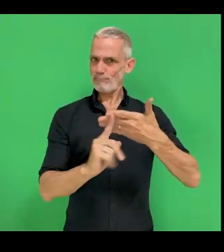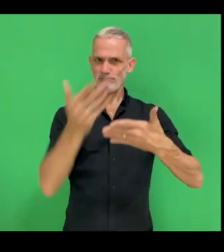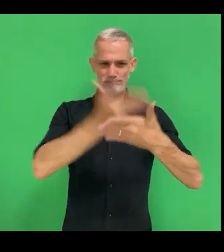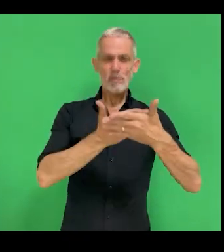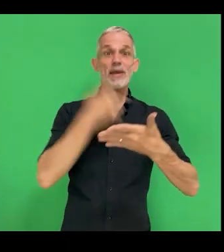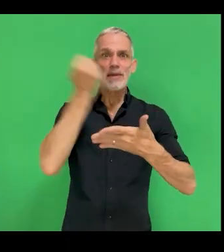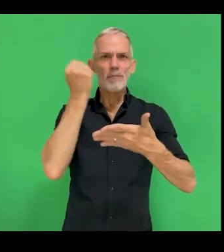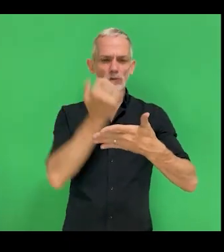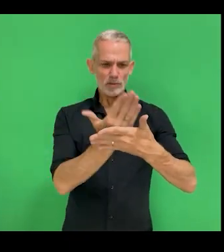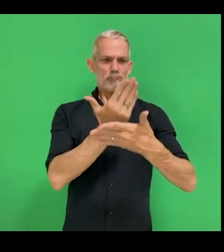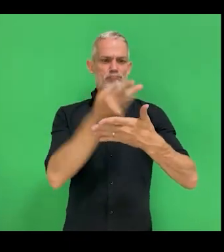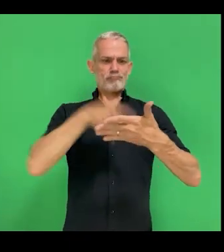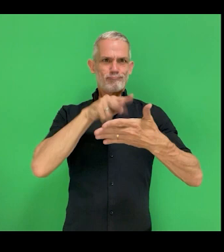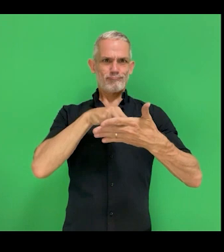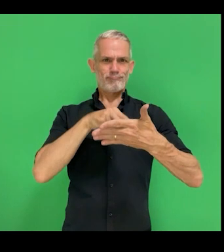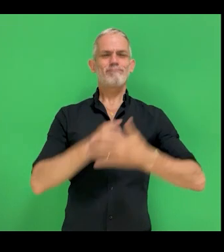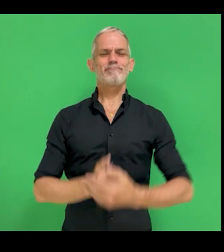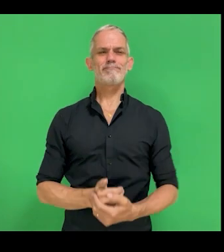lo importante.